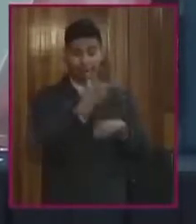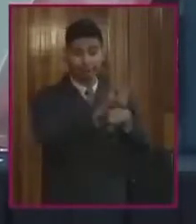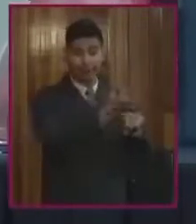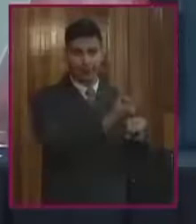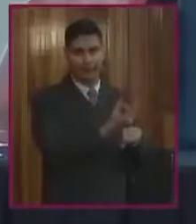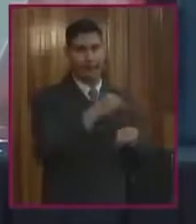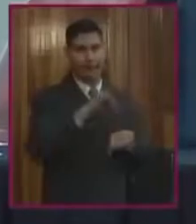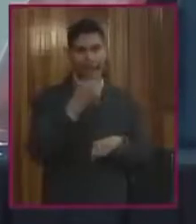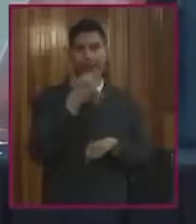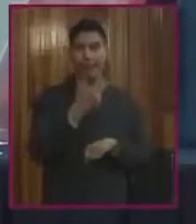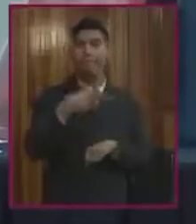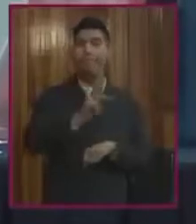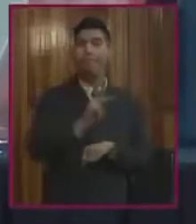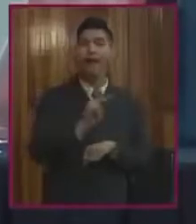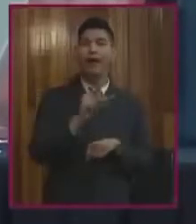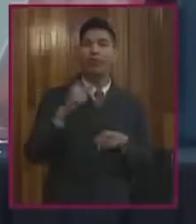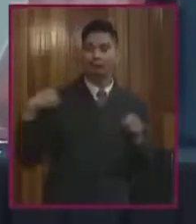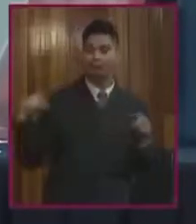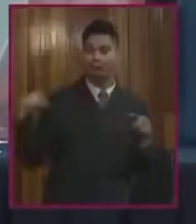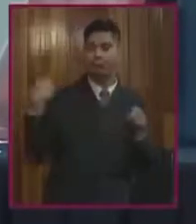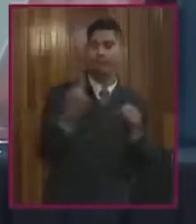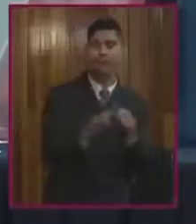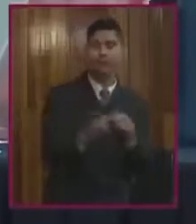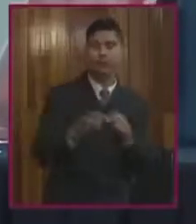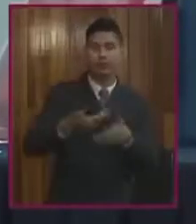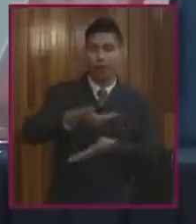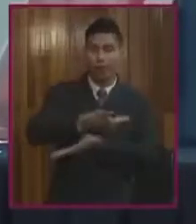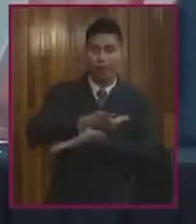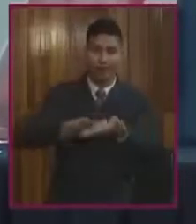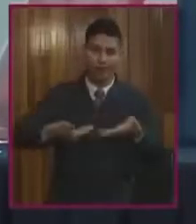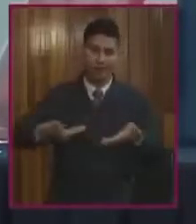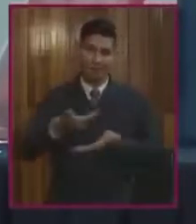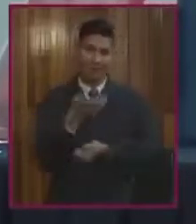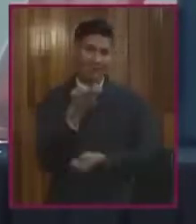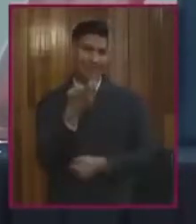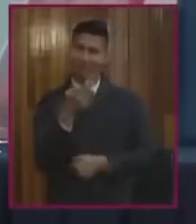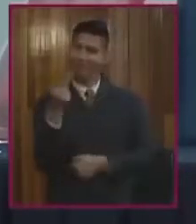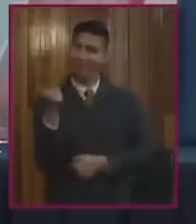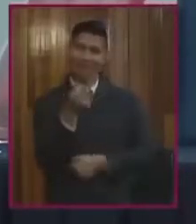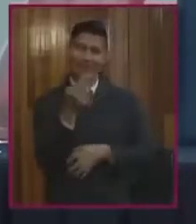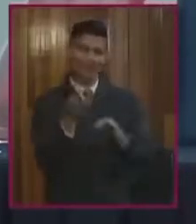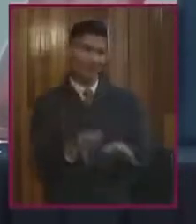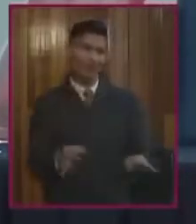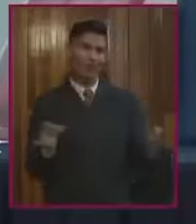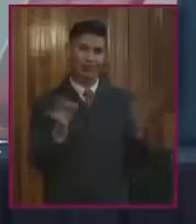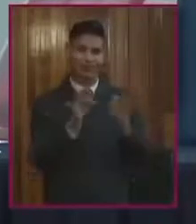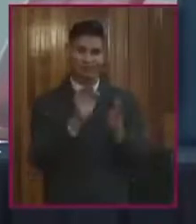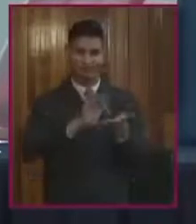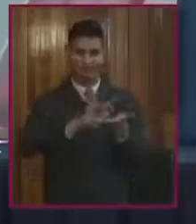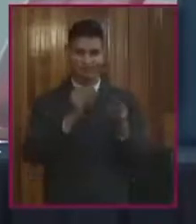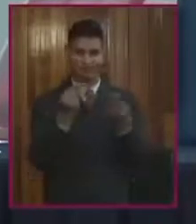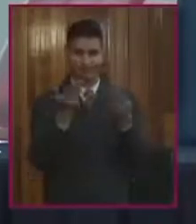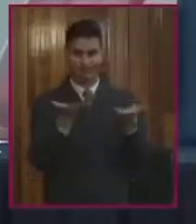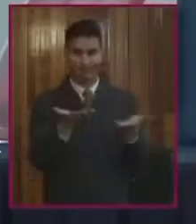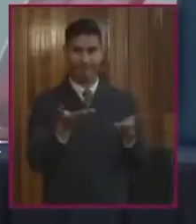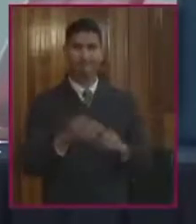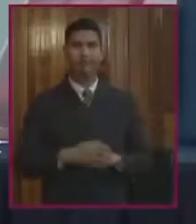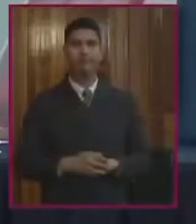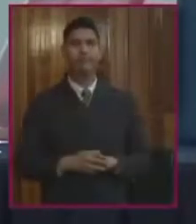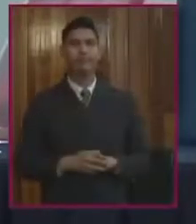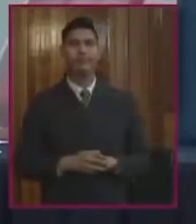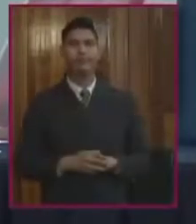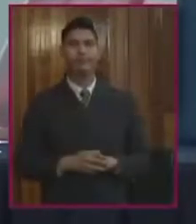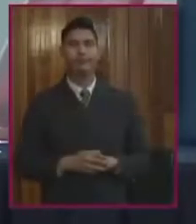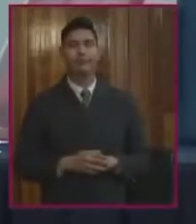este diálogo intergeneracional, que es la base del trabajo escolar, es un elemento que yo priorizaría más en el marco. Muchas gracias.